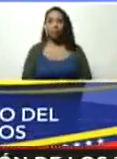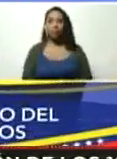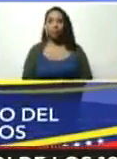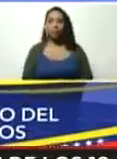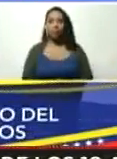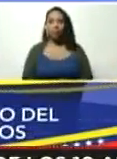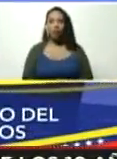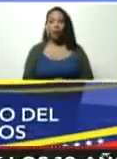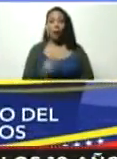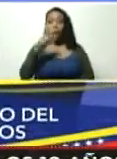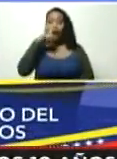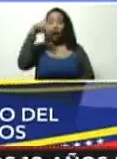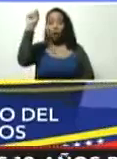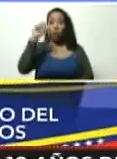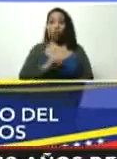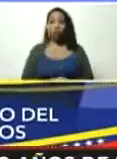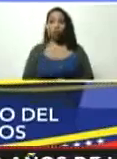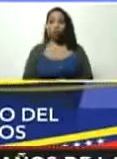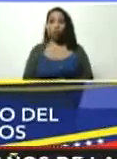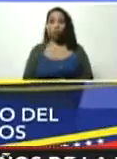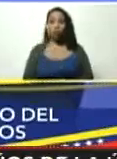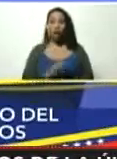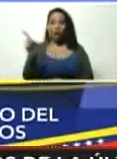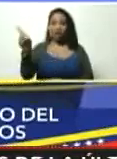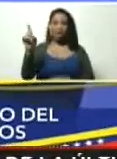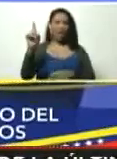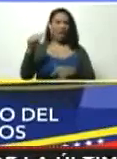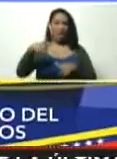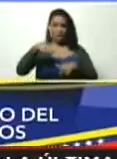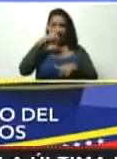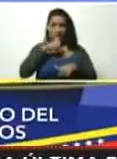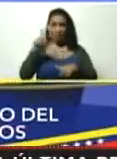Maduro, se nos pasa de este año.